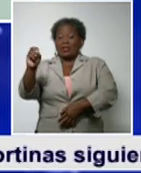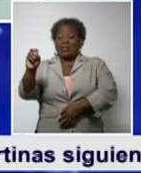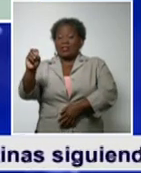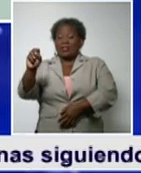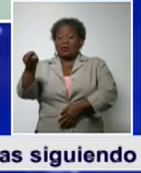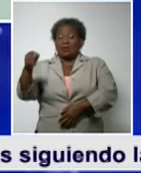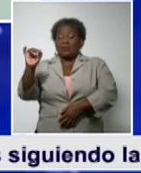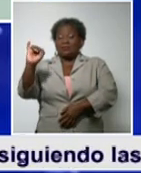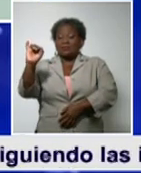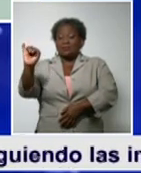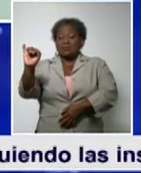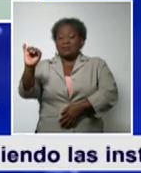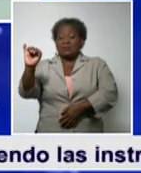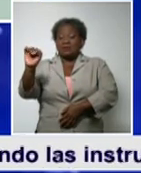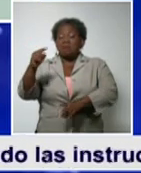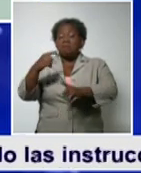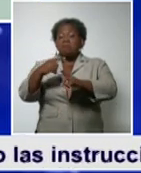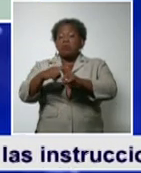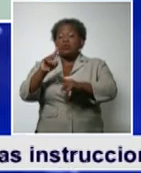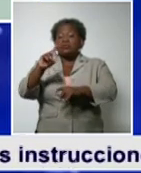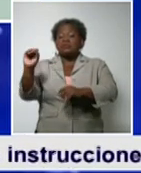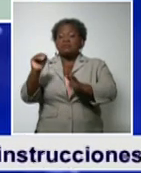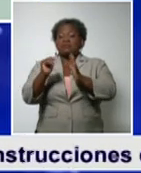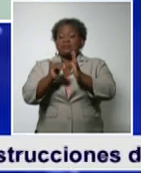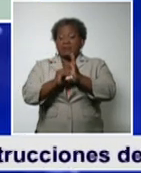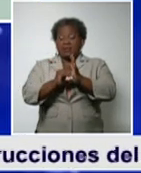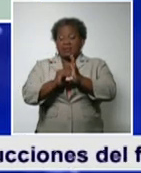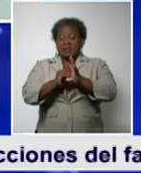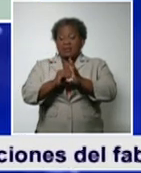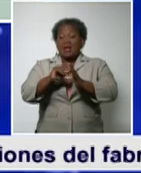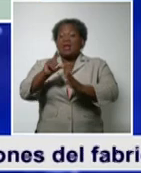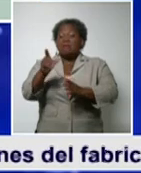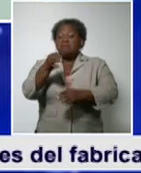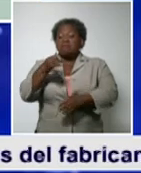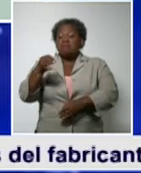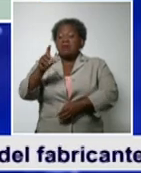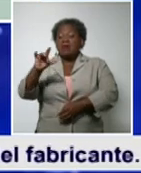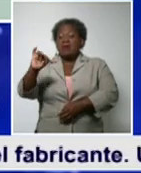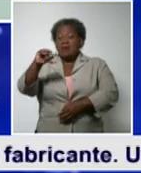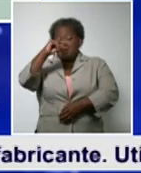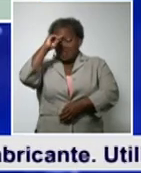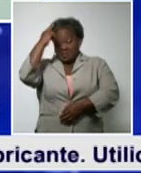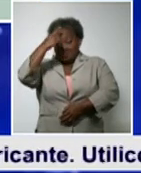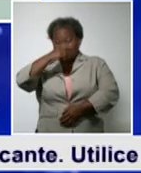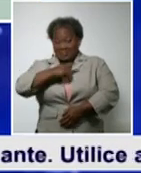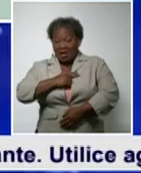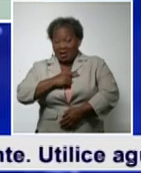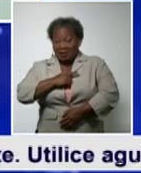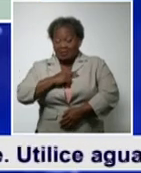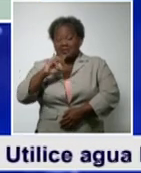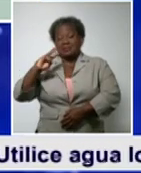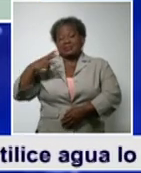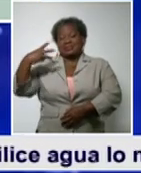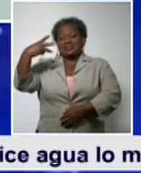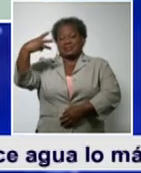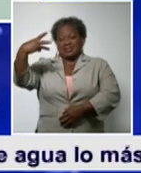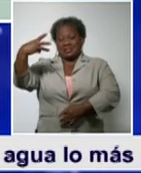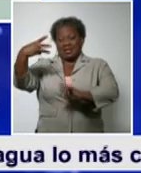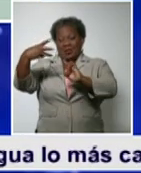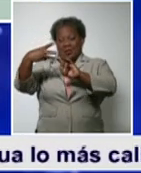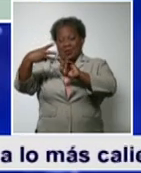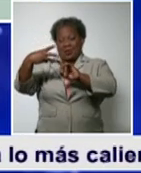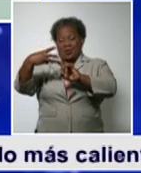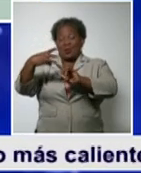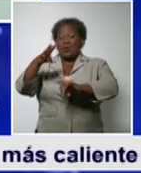520,6 por 100.000 habitantes. La Lisa, fíjense que La Lisa pasa a un tercer lugar con